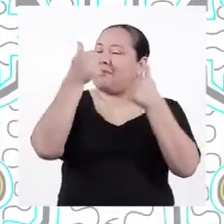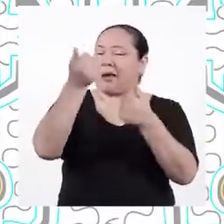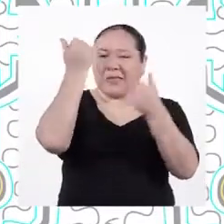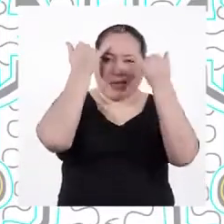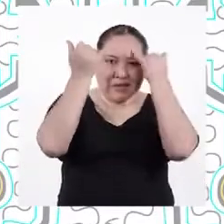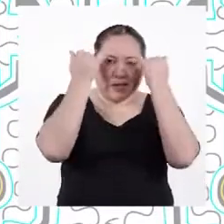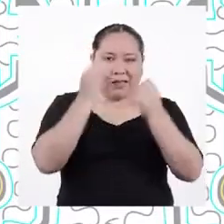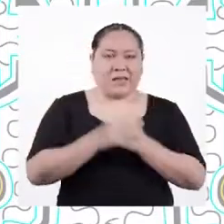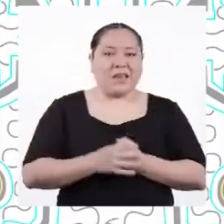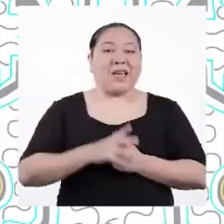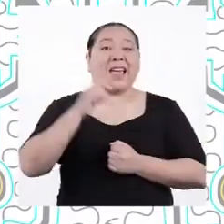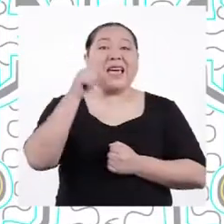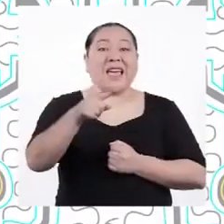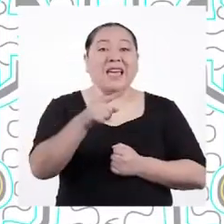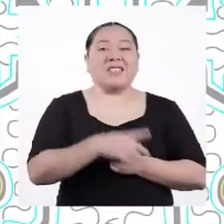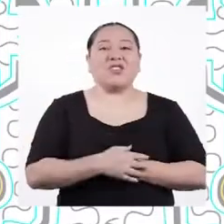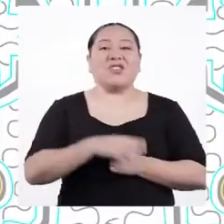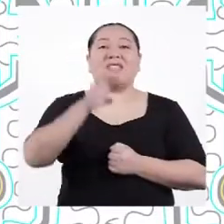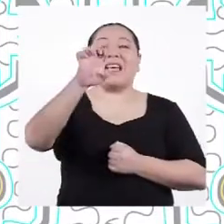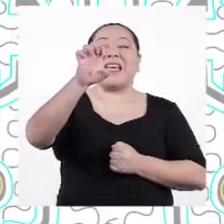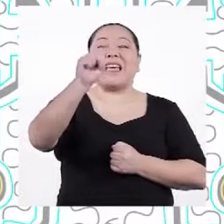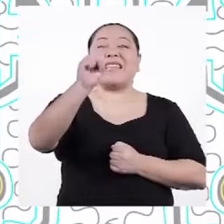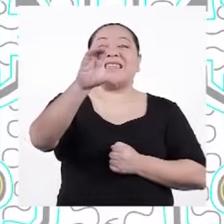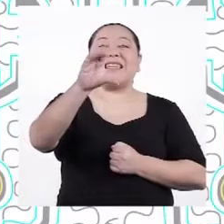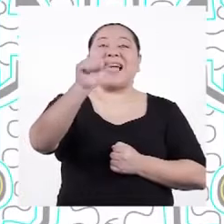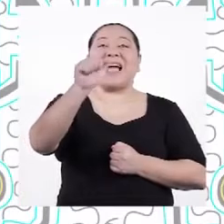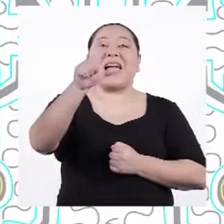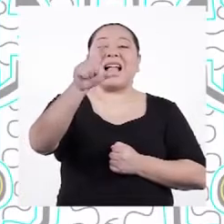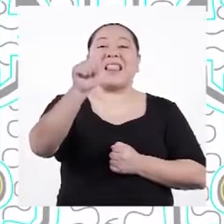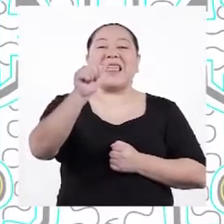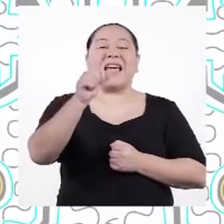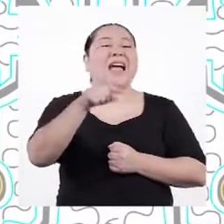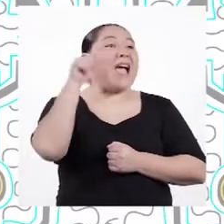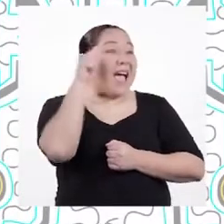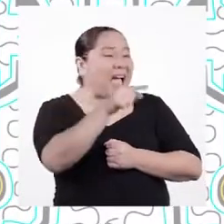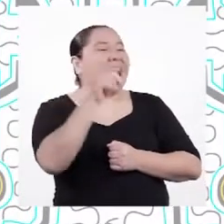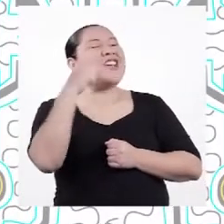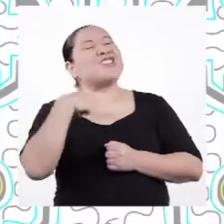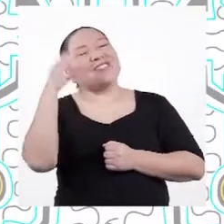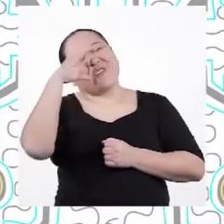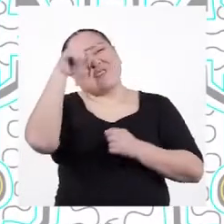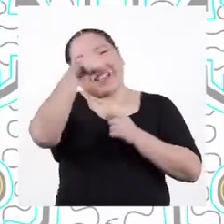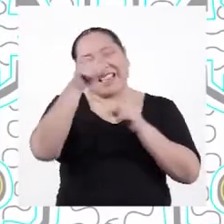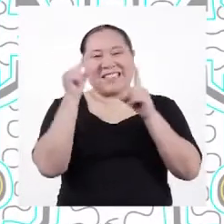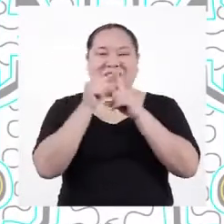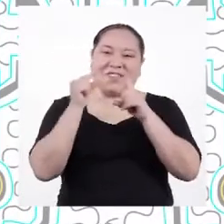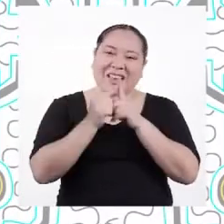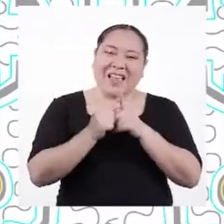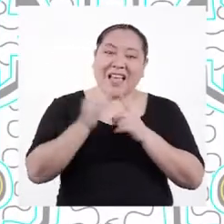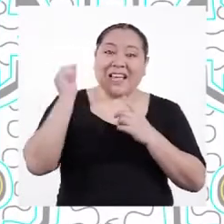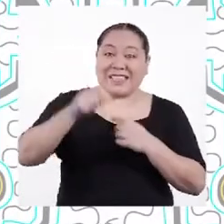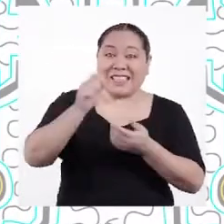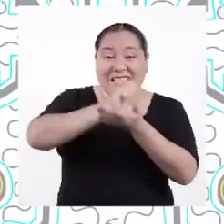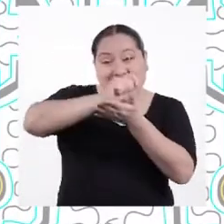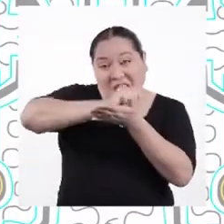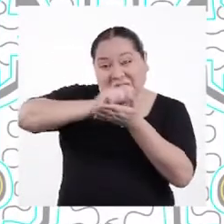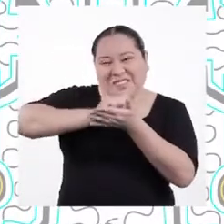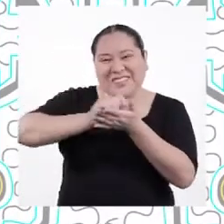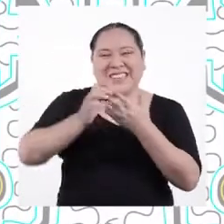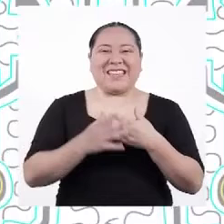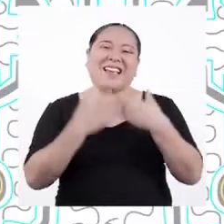idea. Eso se llama escala. Escala, esa es la palabra que estaba buscando. La